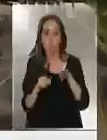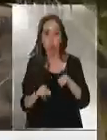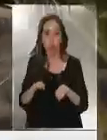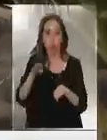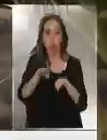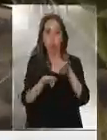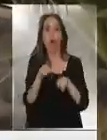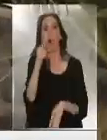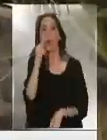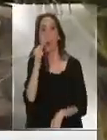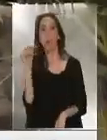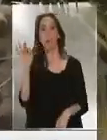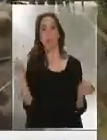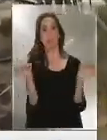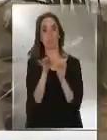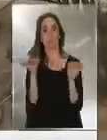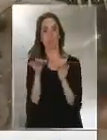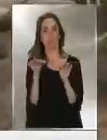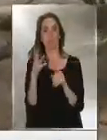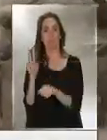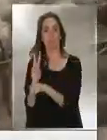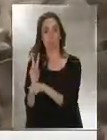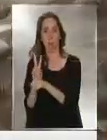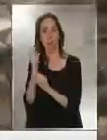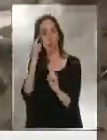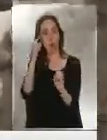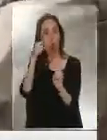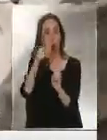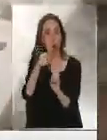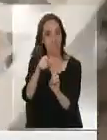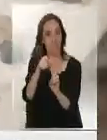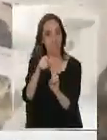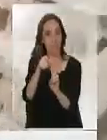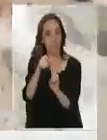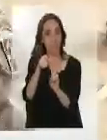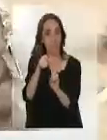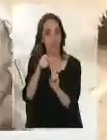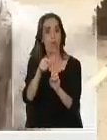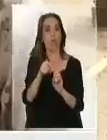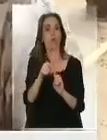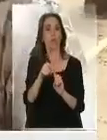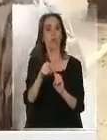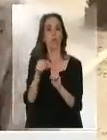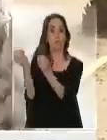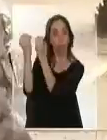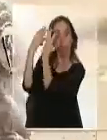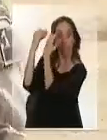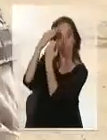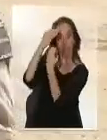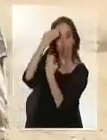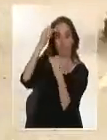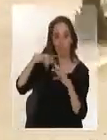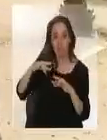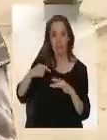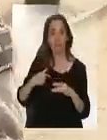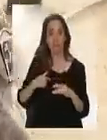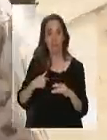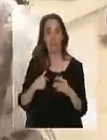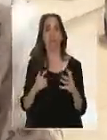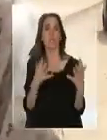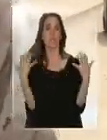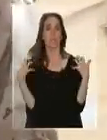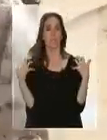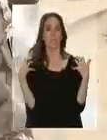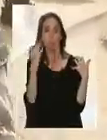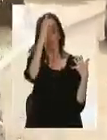Dos pies. El objetivo que tiene es poder darle capacidad y habilidad al operador de operaciones